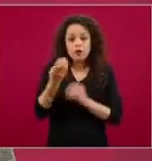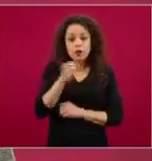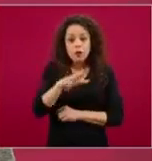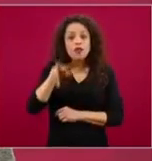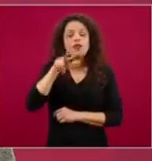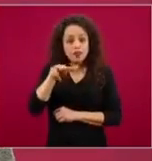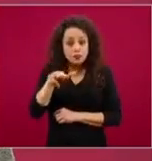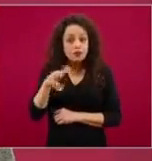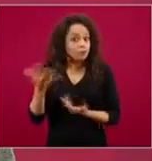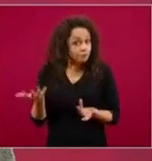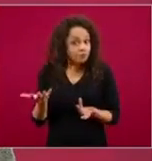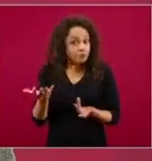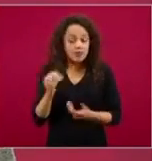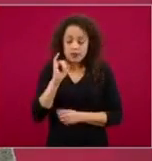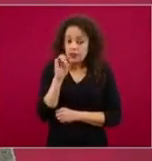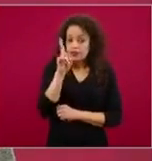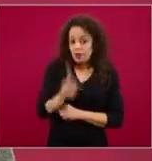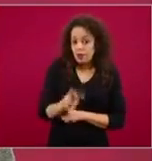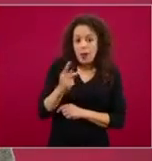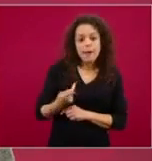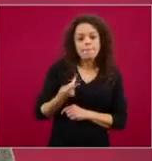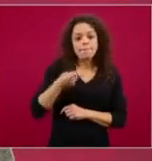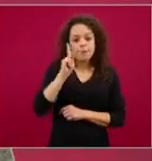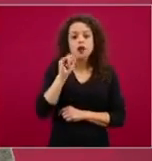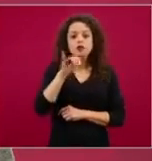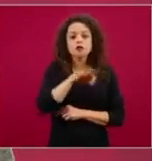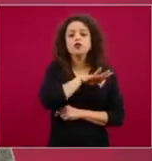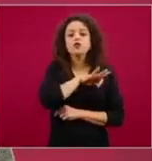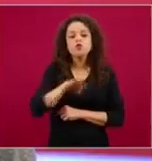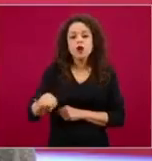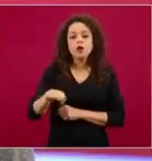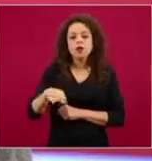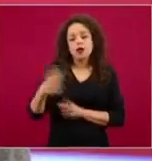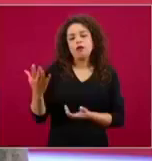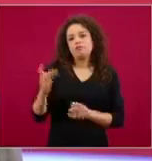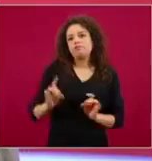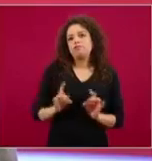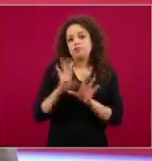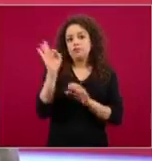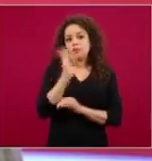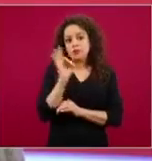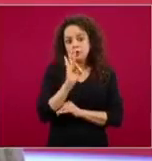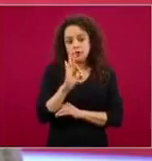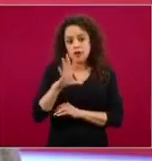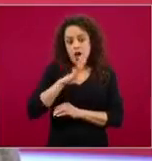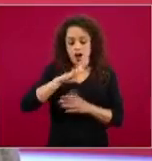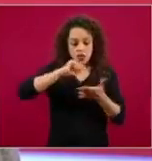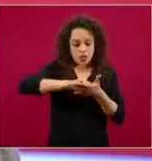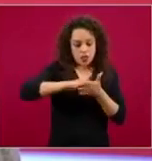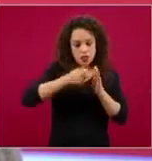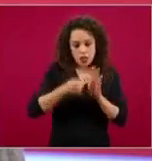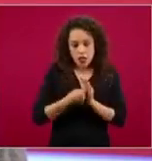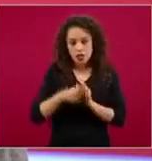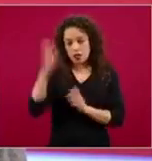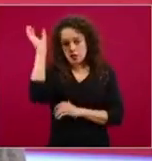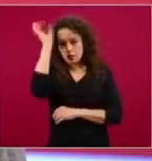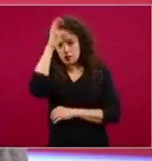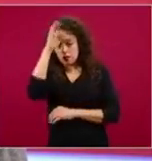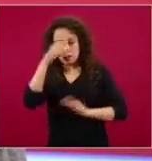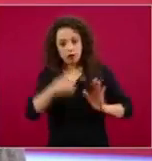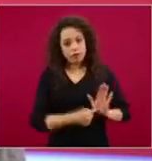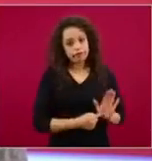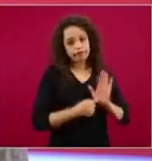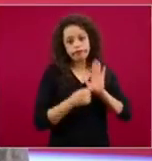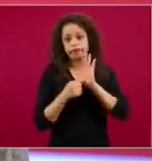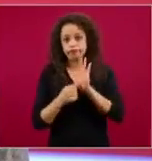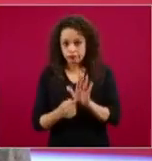sí, ciertamente lo que se puede predecir, lo que se puede esperar con una base técnica, con una base científica,